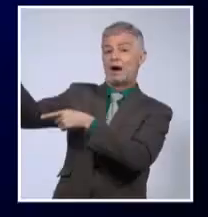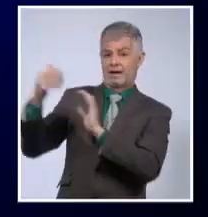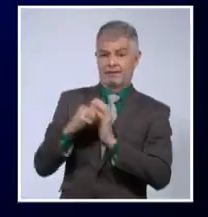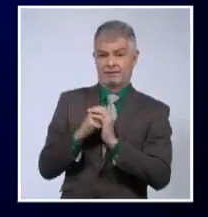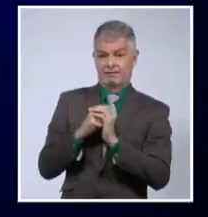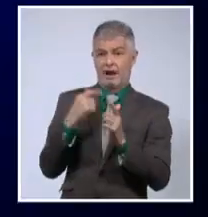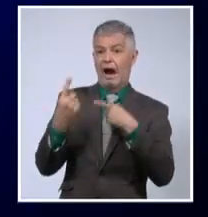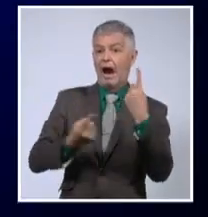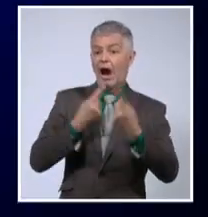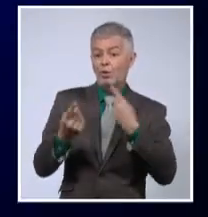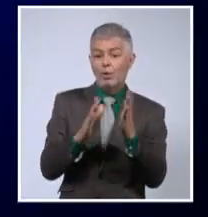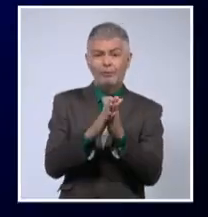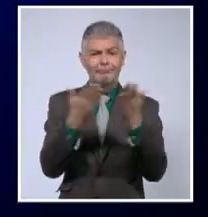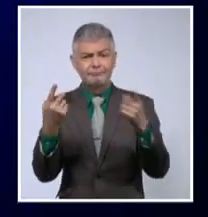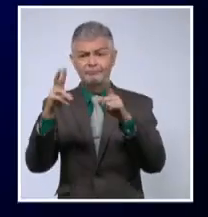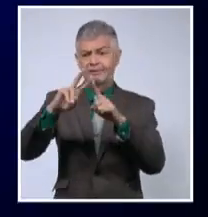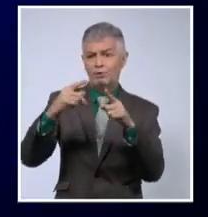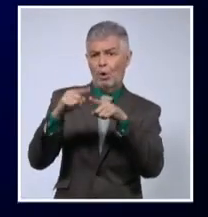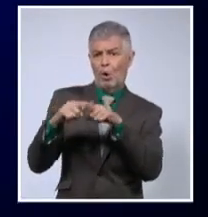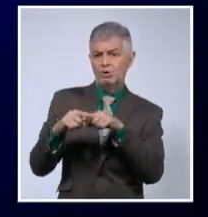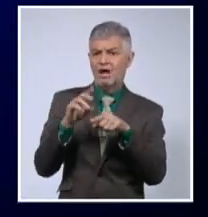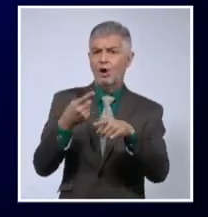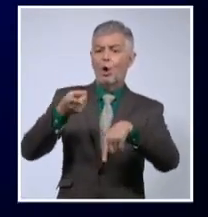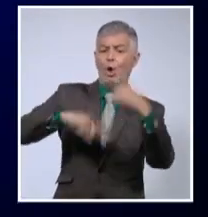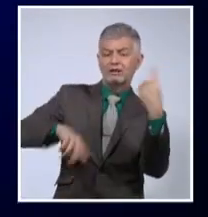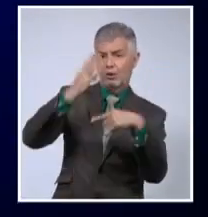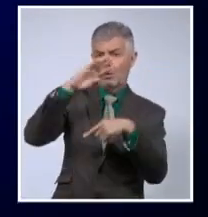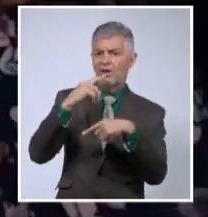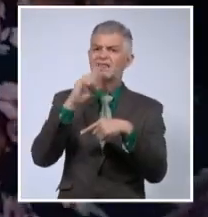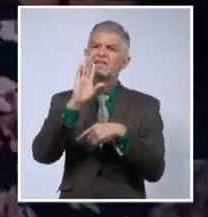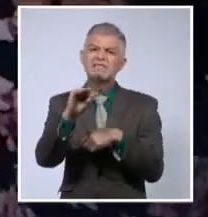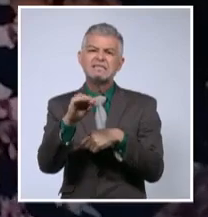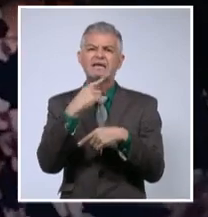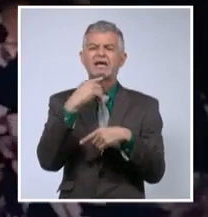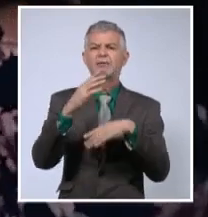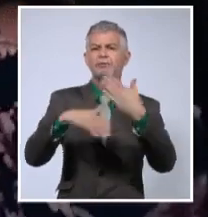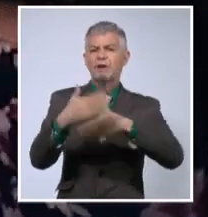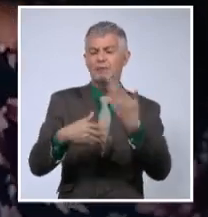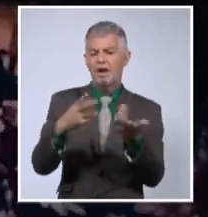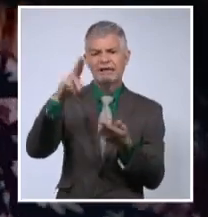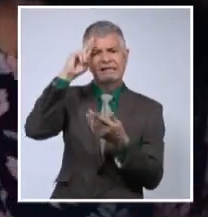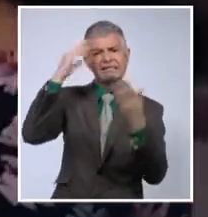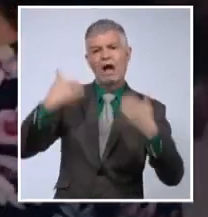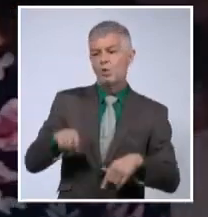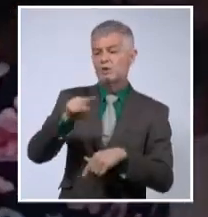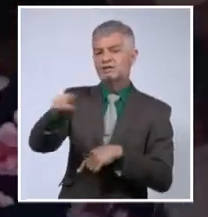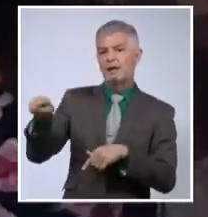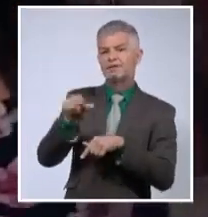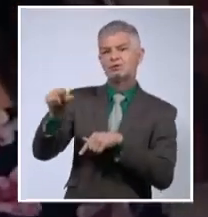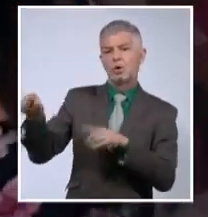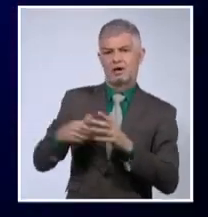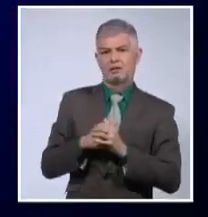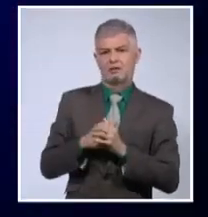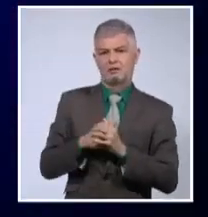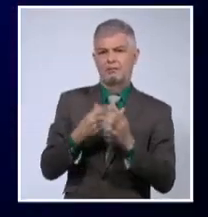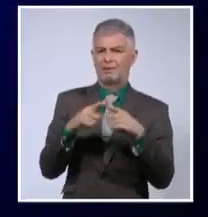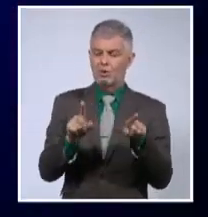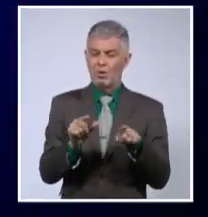perfil contrarrevolucionario hablaban de un supuesto deterioro de su estado de salud. Sin embargo, las